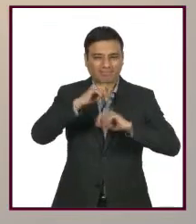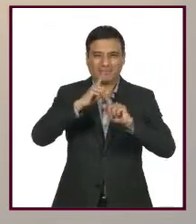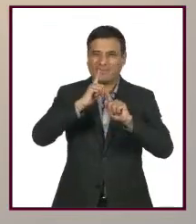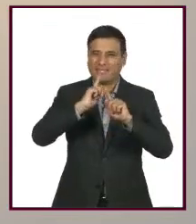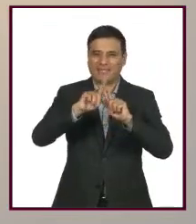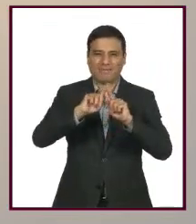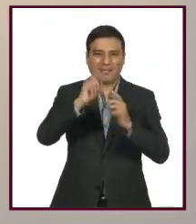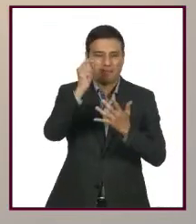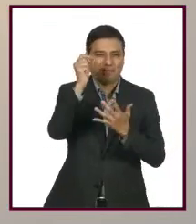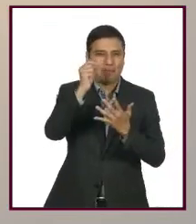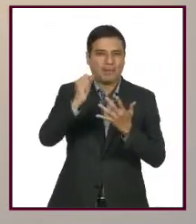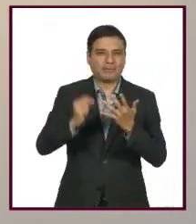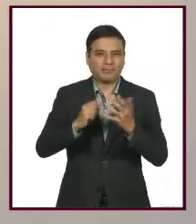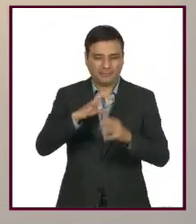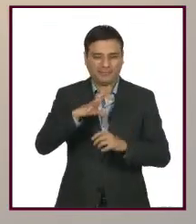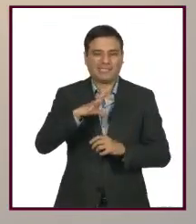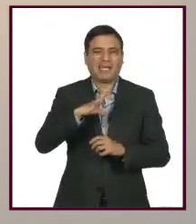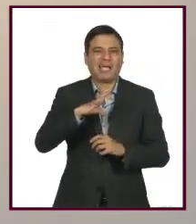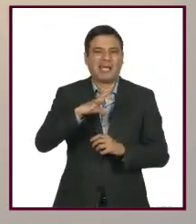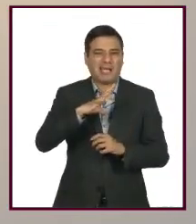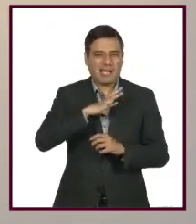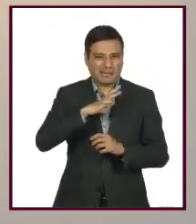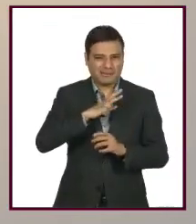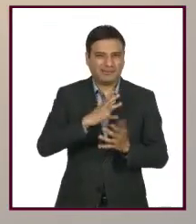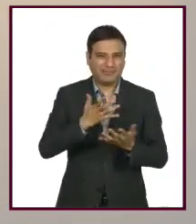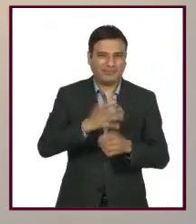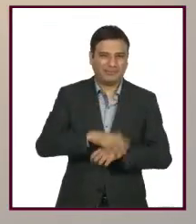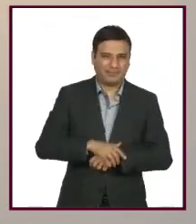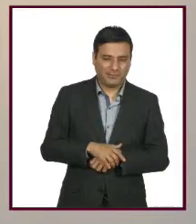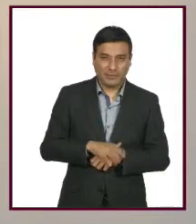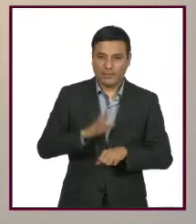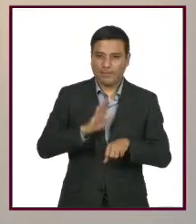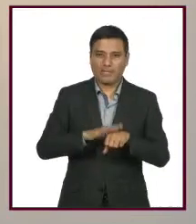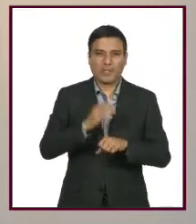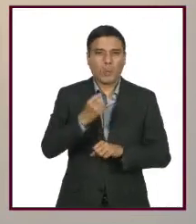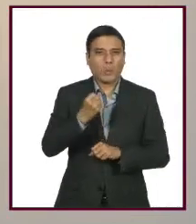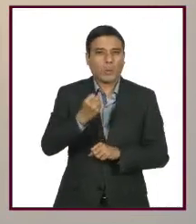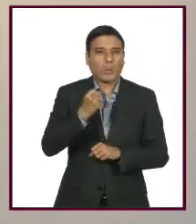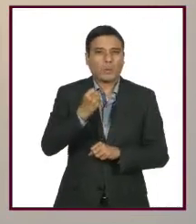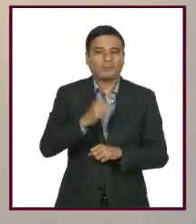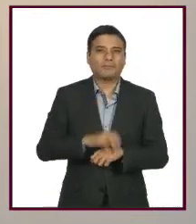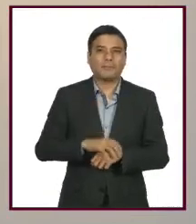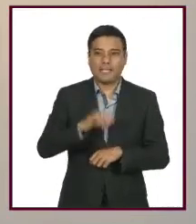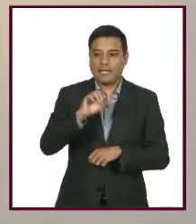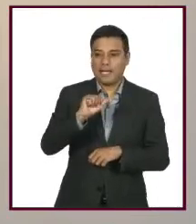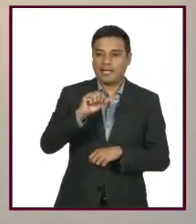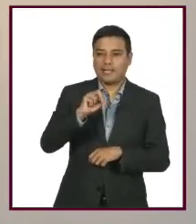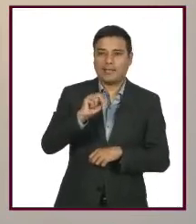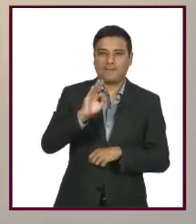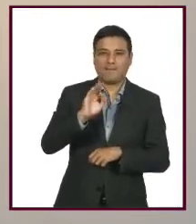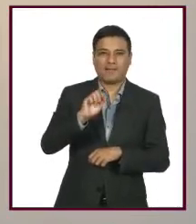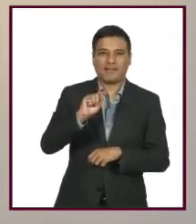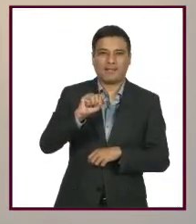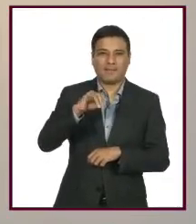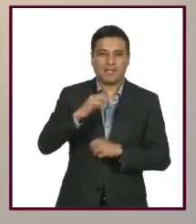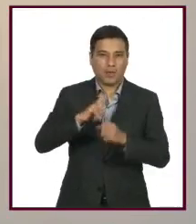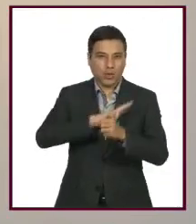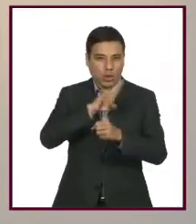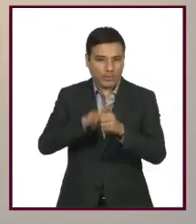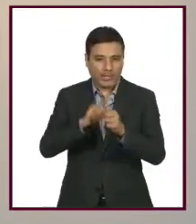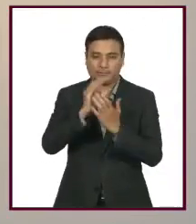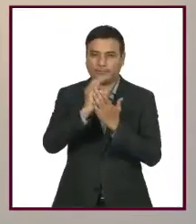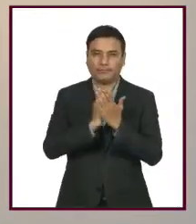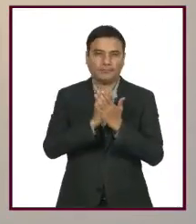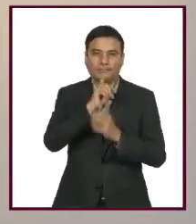visto a lo largo del seminario, tóxicas, que su efecto es mucho más potente a una anfetamina normal. El cómo podemos